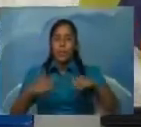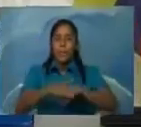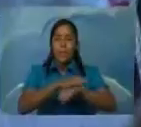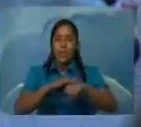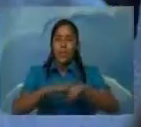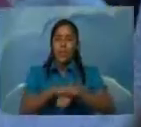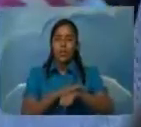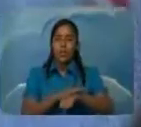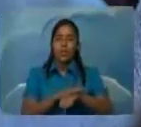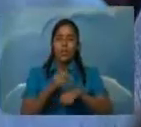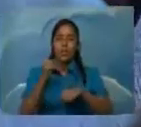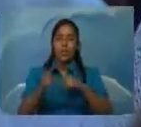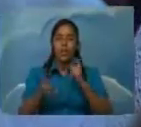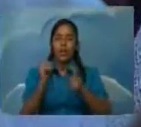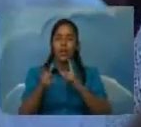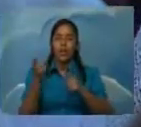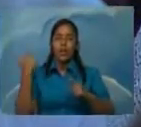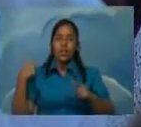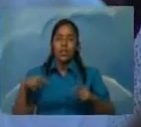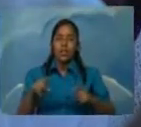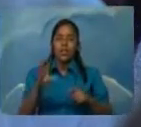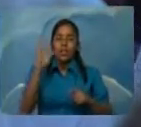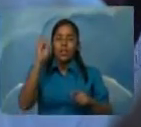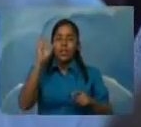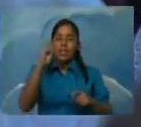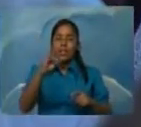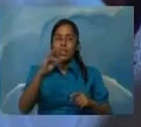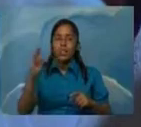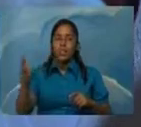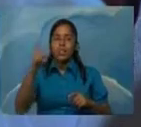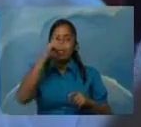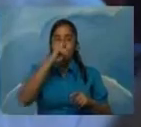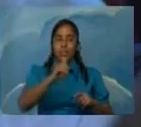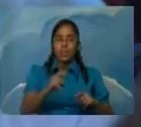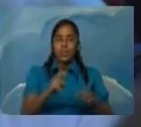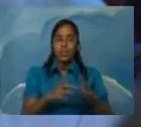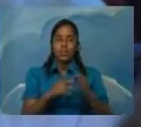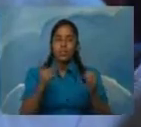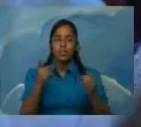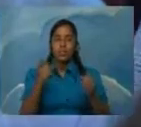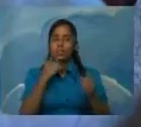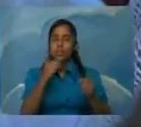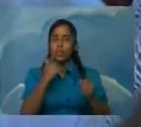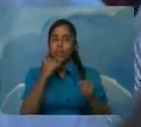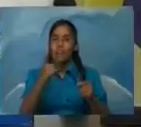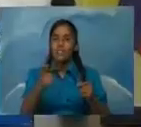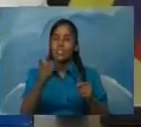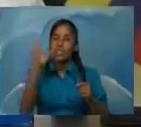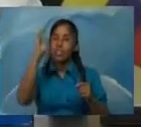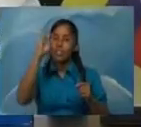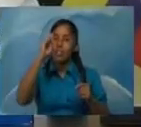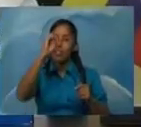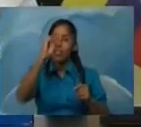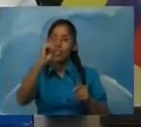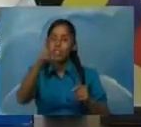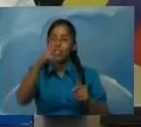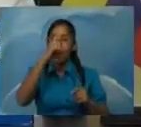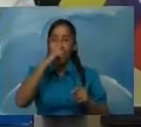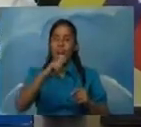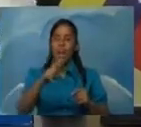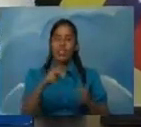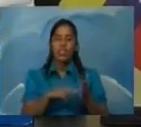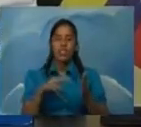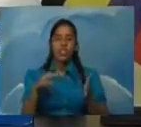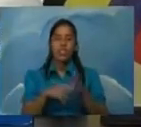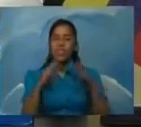Pero mire, aunque tengo 77 años, casi 70 años de esa travesura, de